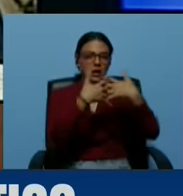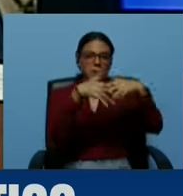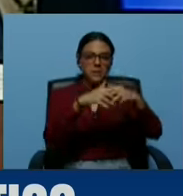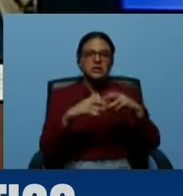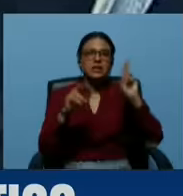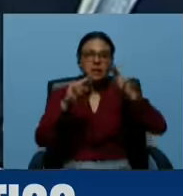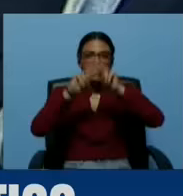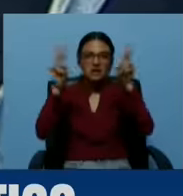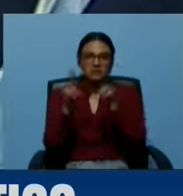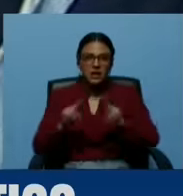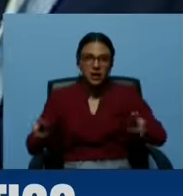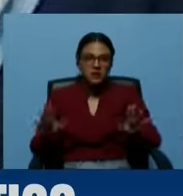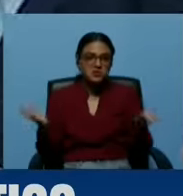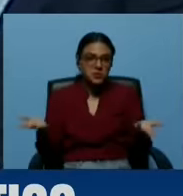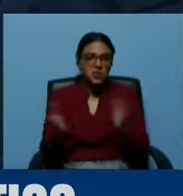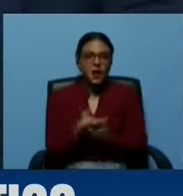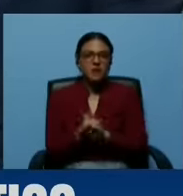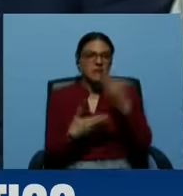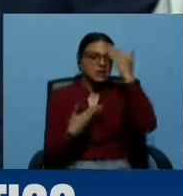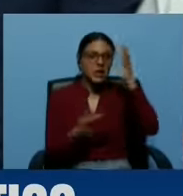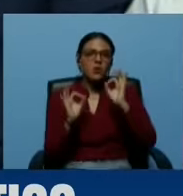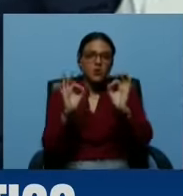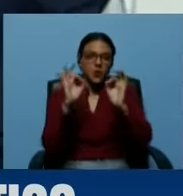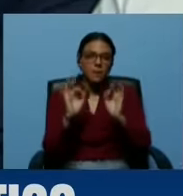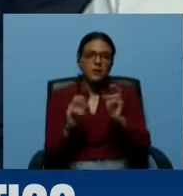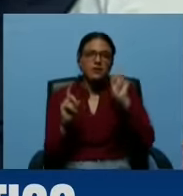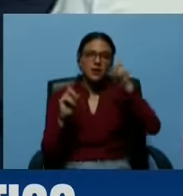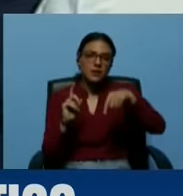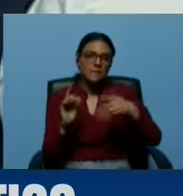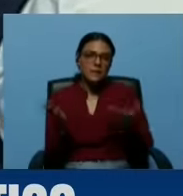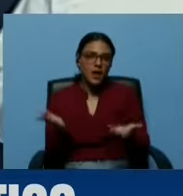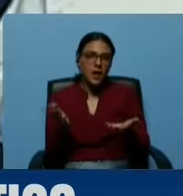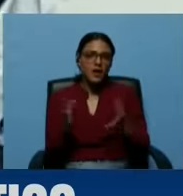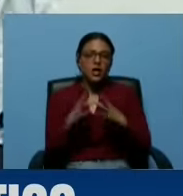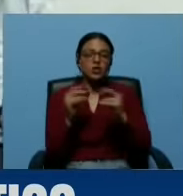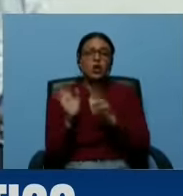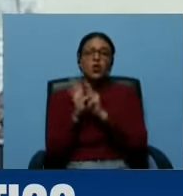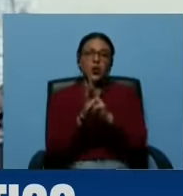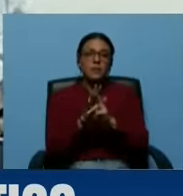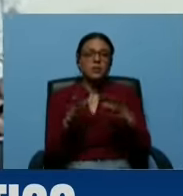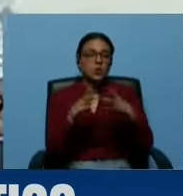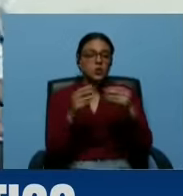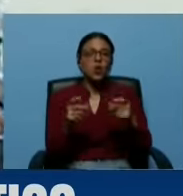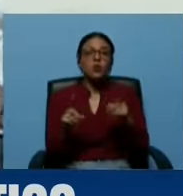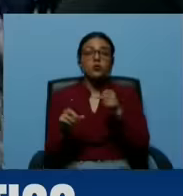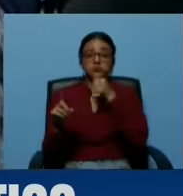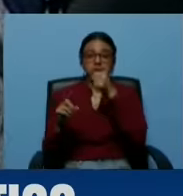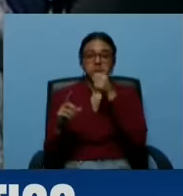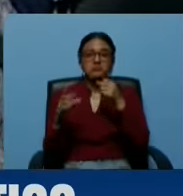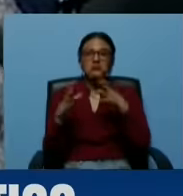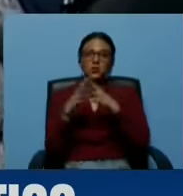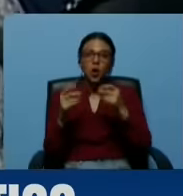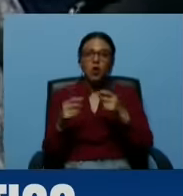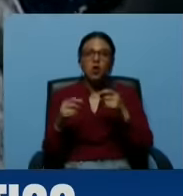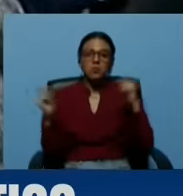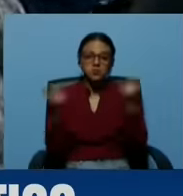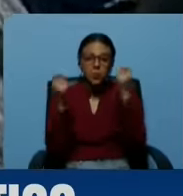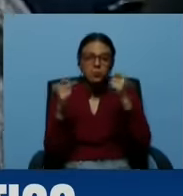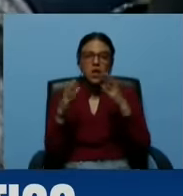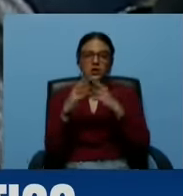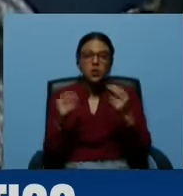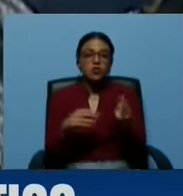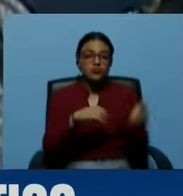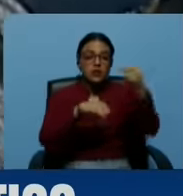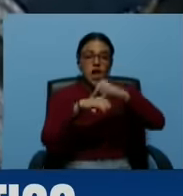internacionales. Un saludo muy especial también para los representantes de los medios de comunicación